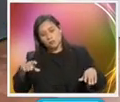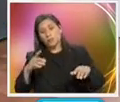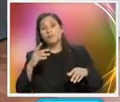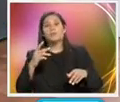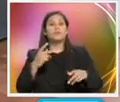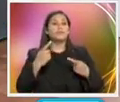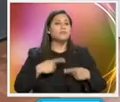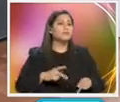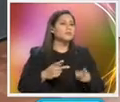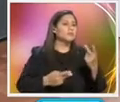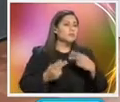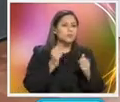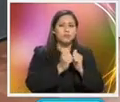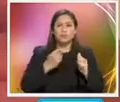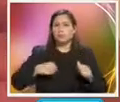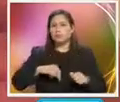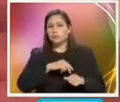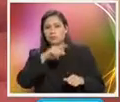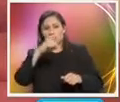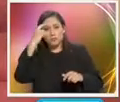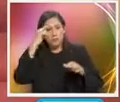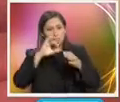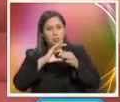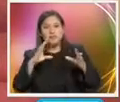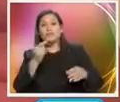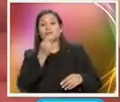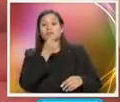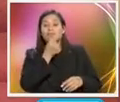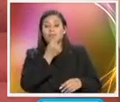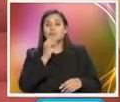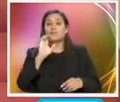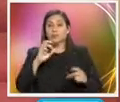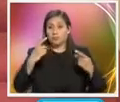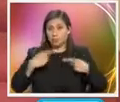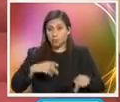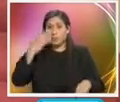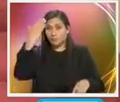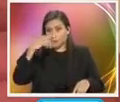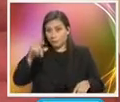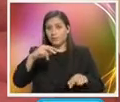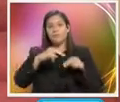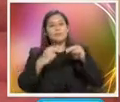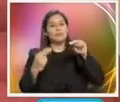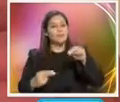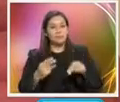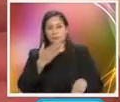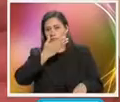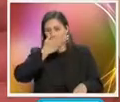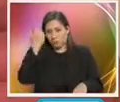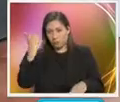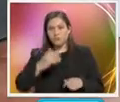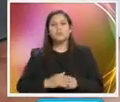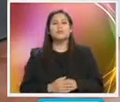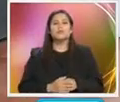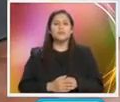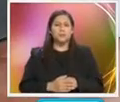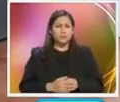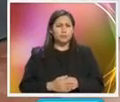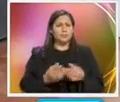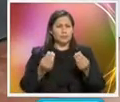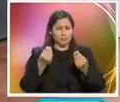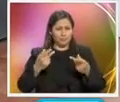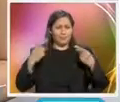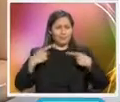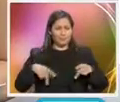nosotros que están dentro del agua, sobre todo los niños y las personas que sabemos que no son muy buenas nadadoras. Además de que hay mucha gente, como